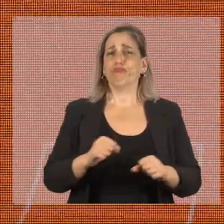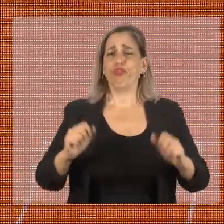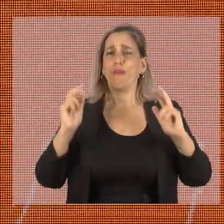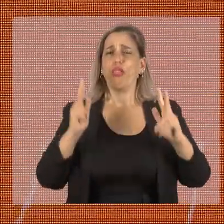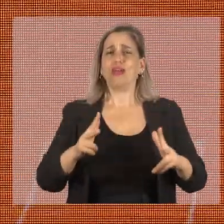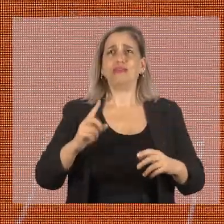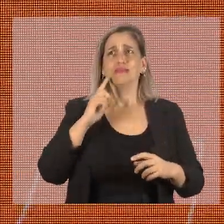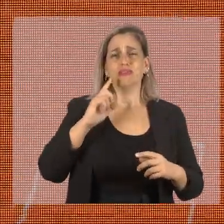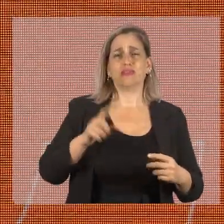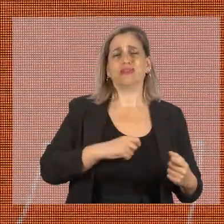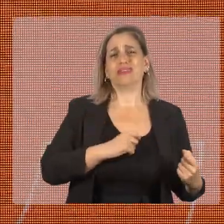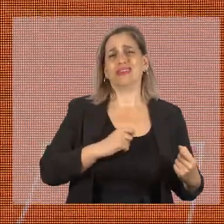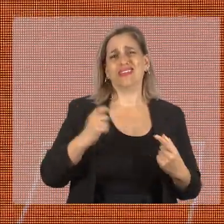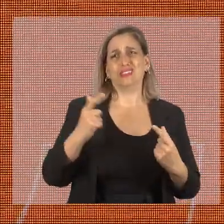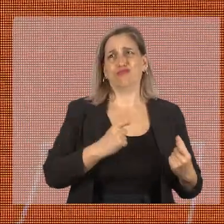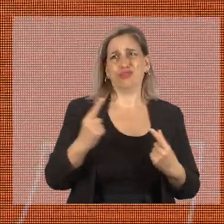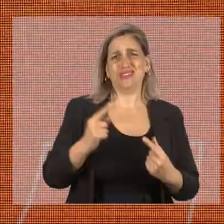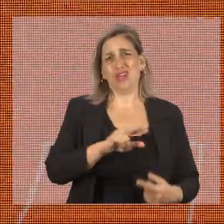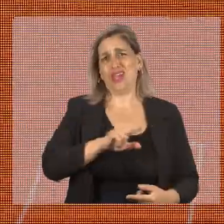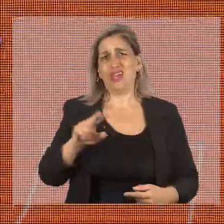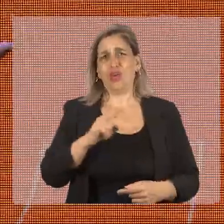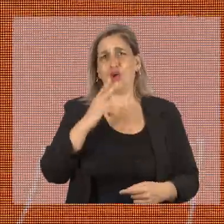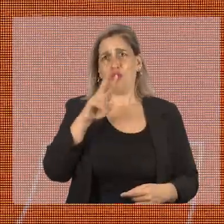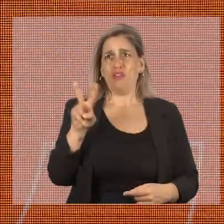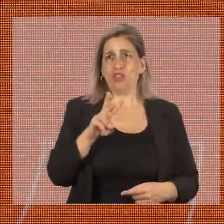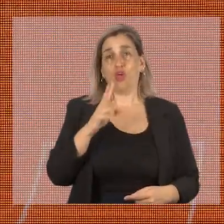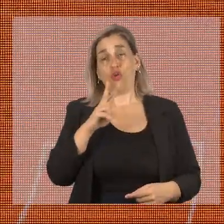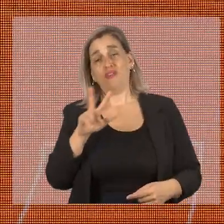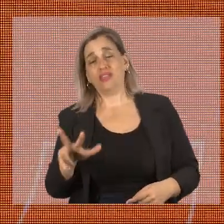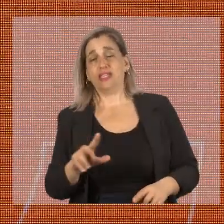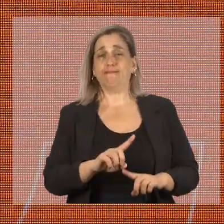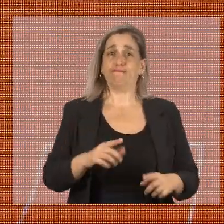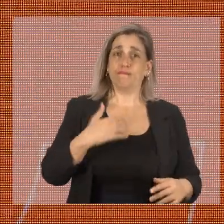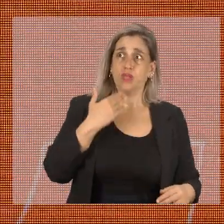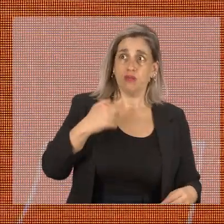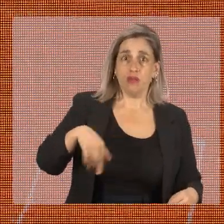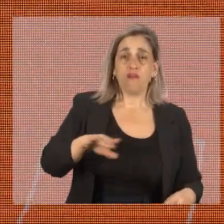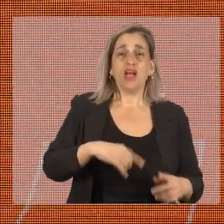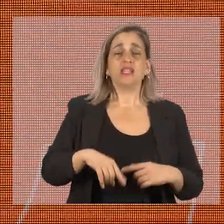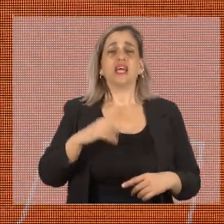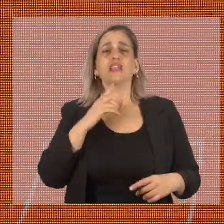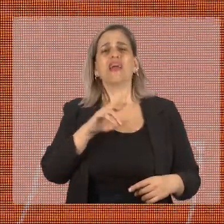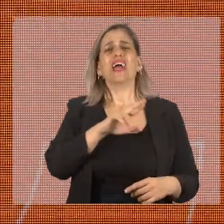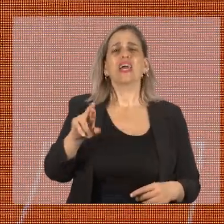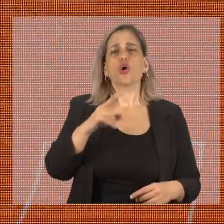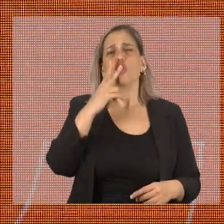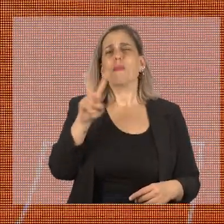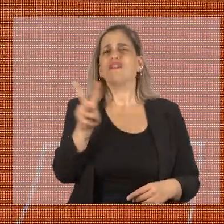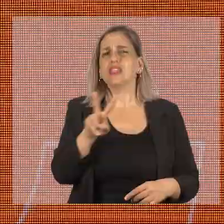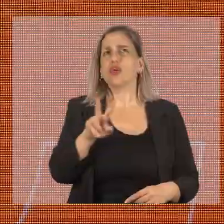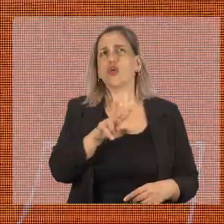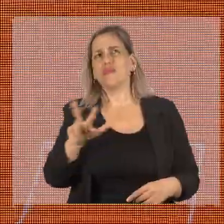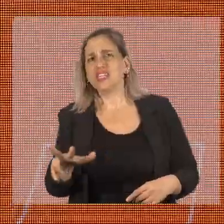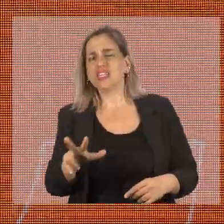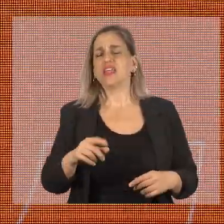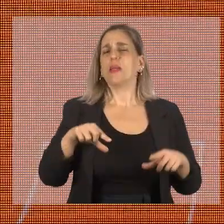Podríamos hablar de exportaciones récord en el 2022, seguramente el 2023 no va a decir lo mismo. Podríamos hablar del récord de inversiones en el 2022